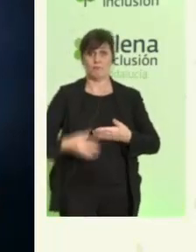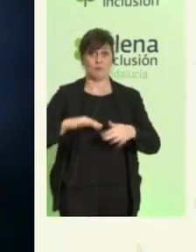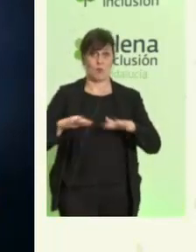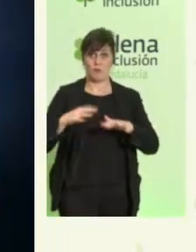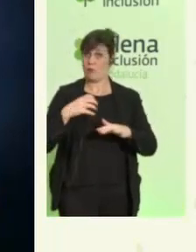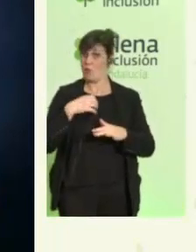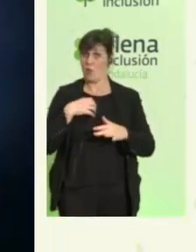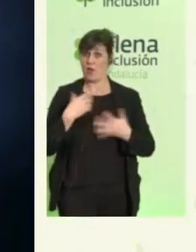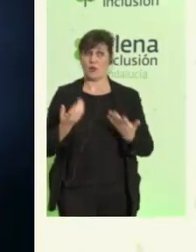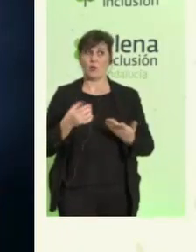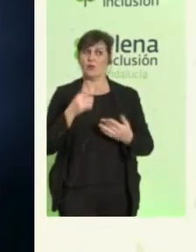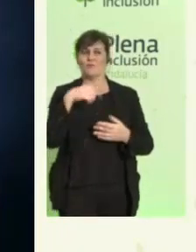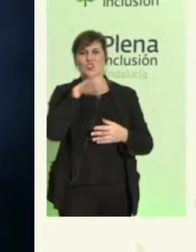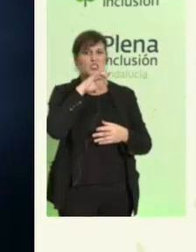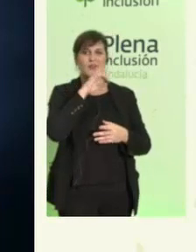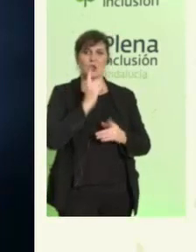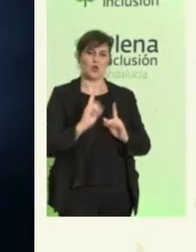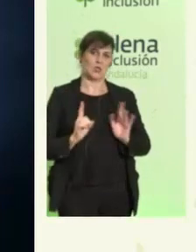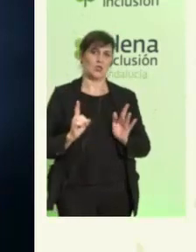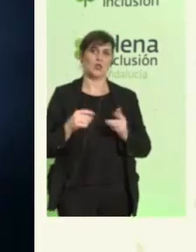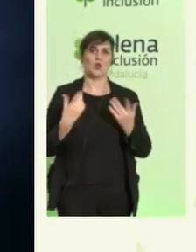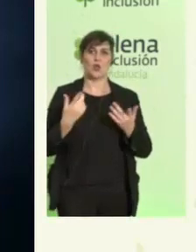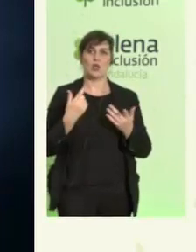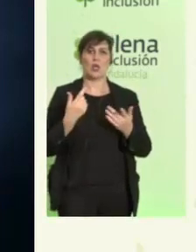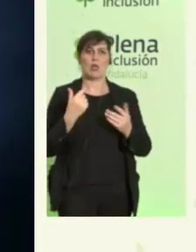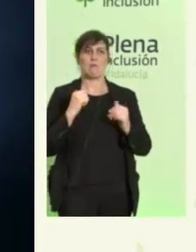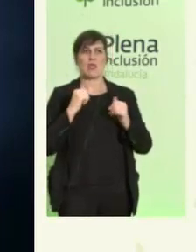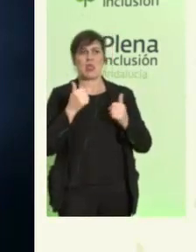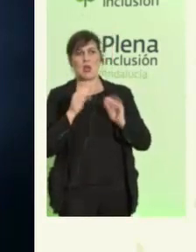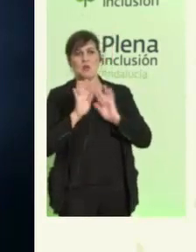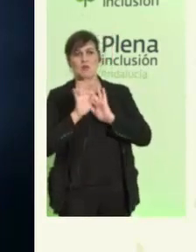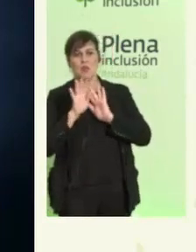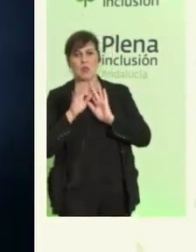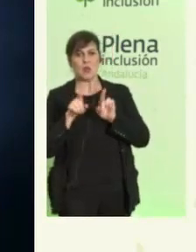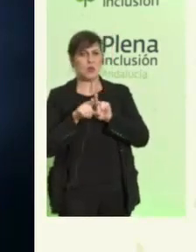al respecto, y empezaron a amenazarles